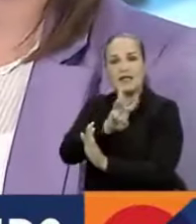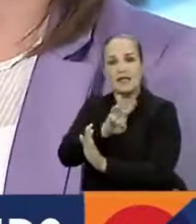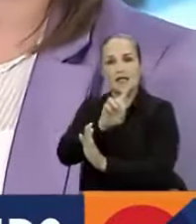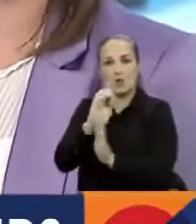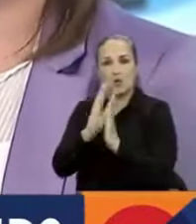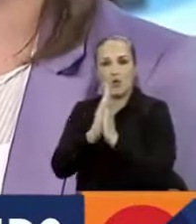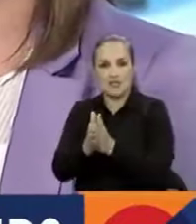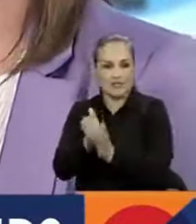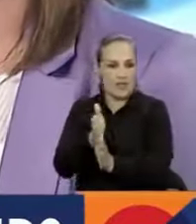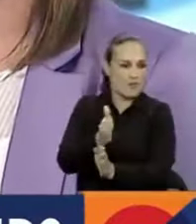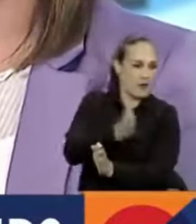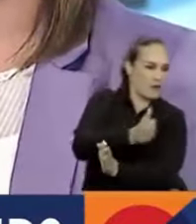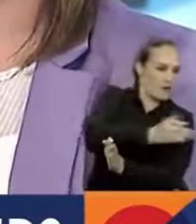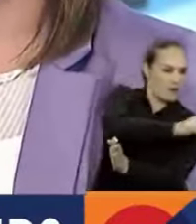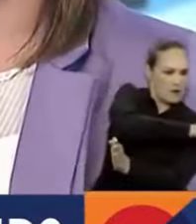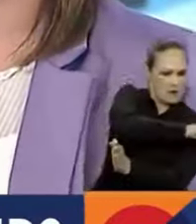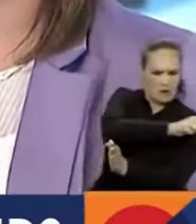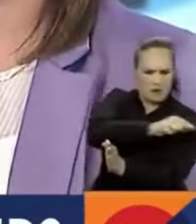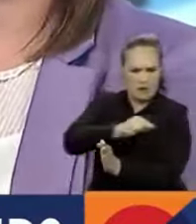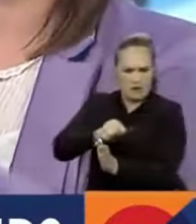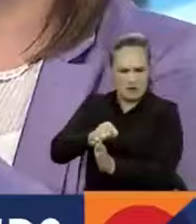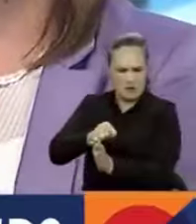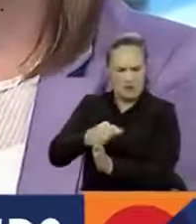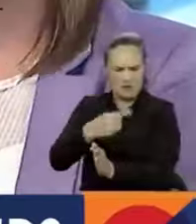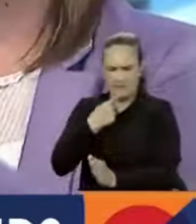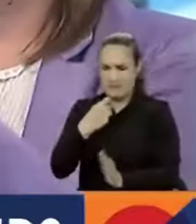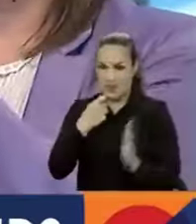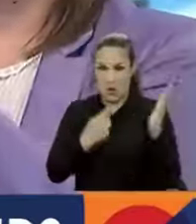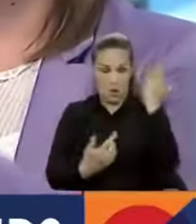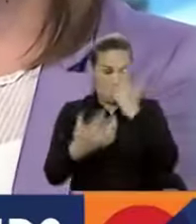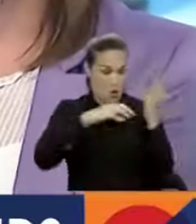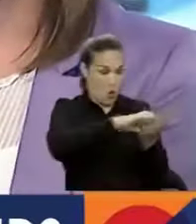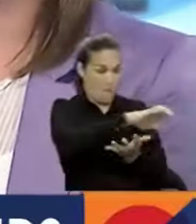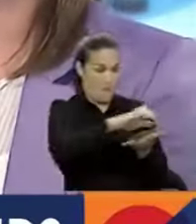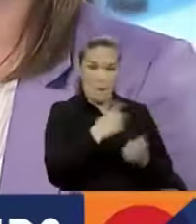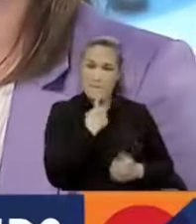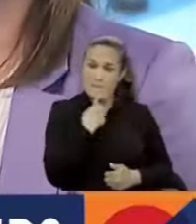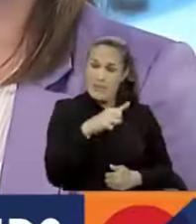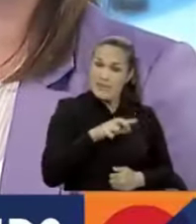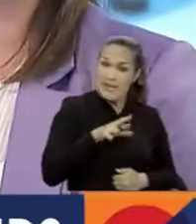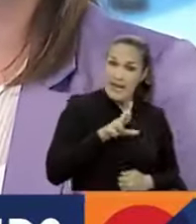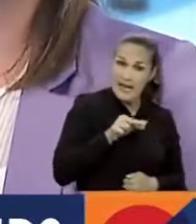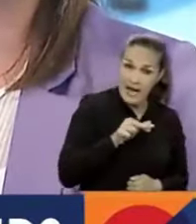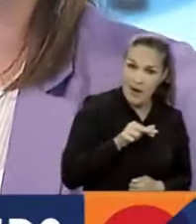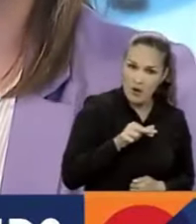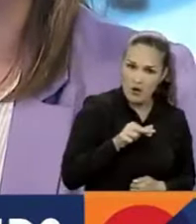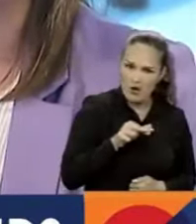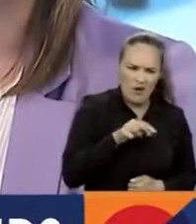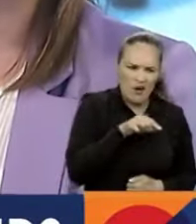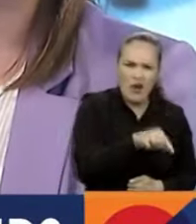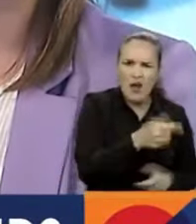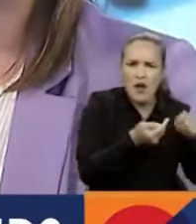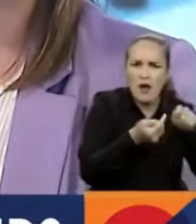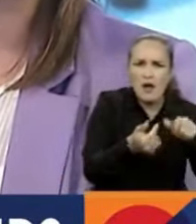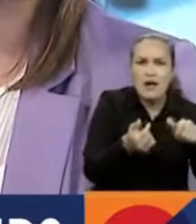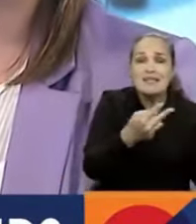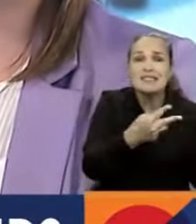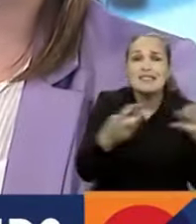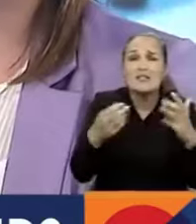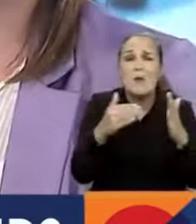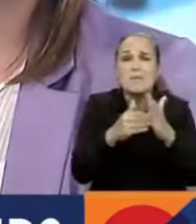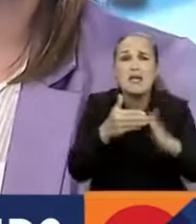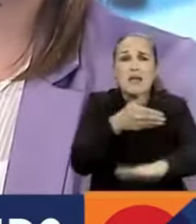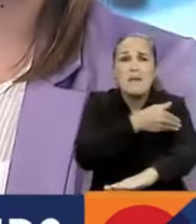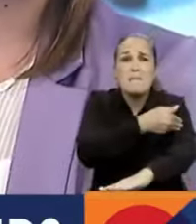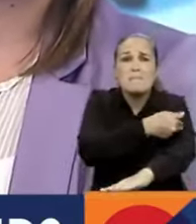estudio. Nos parece muy, muy, muy complejo y muy raro que hayan giros hasta de 700 mil millones de